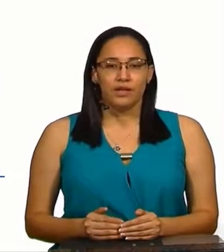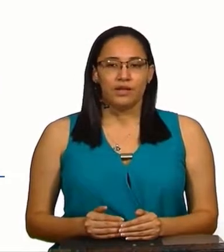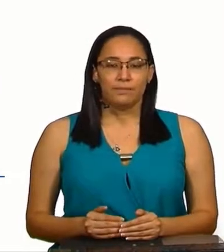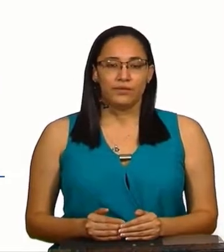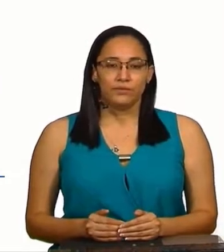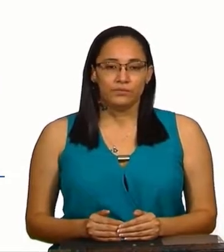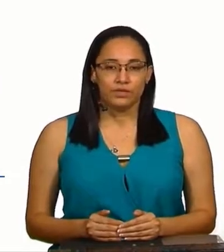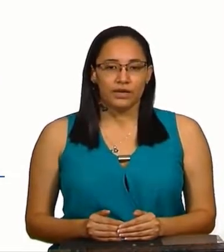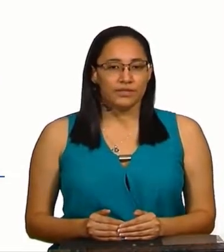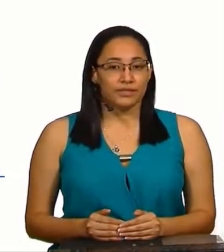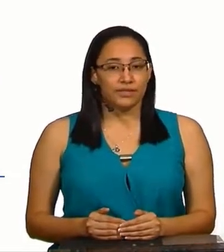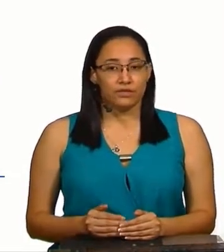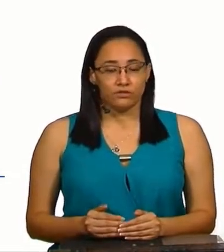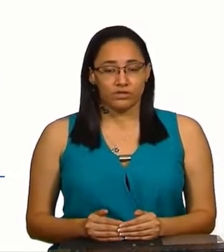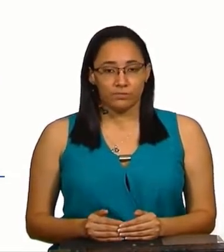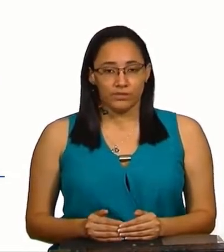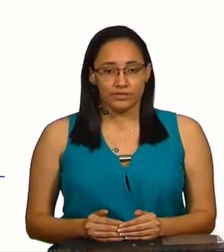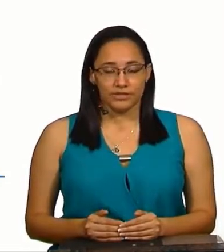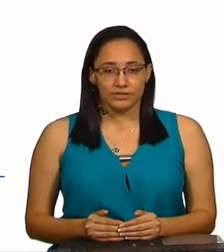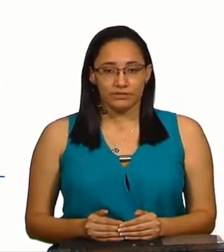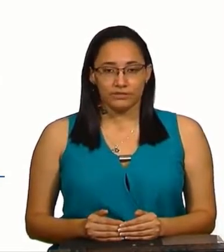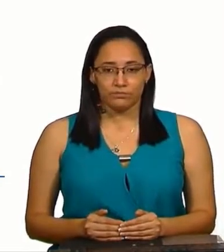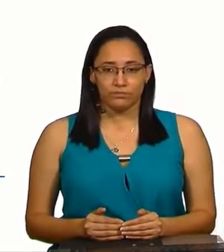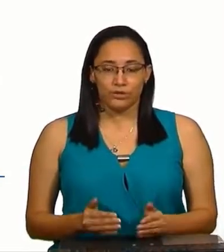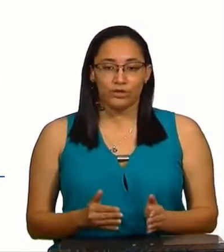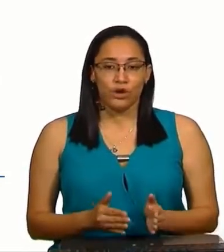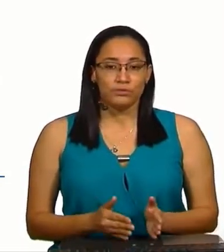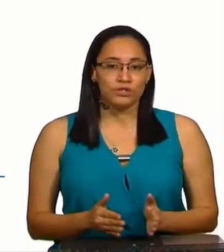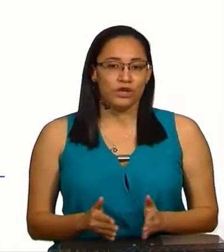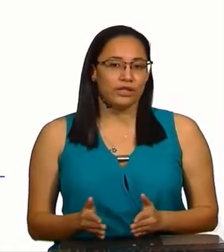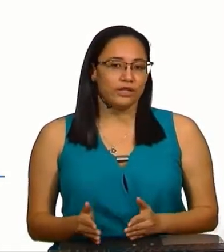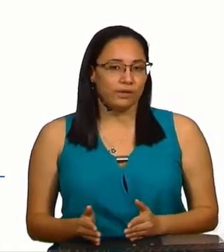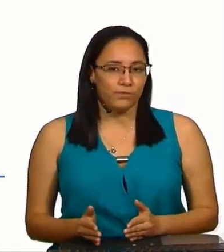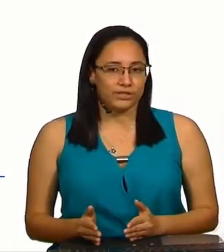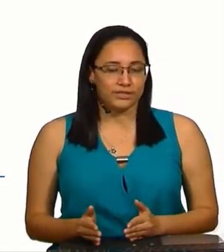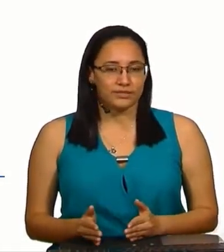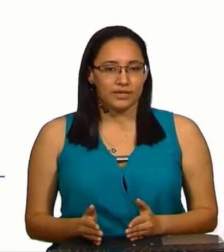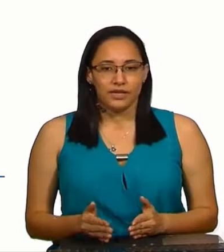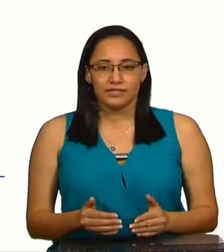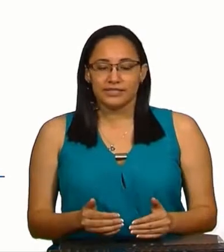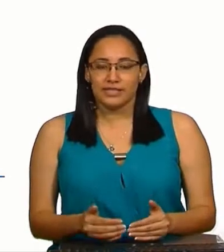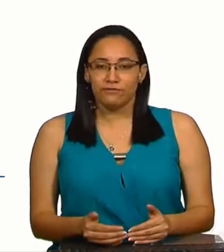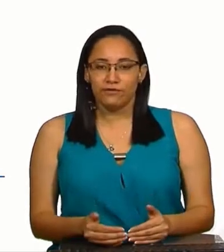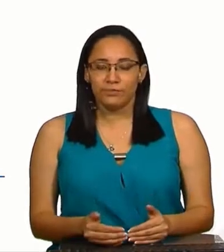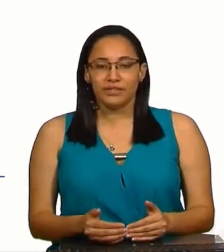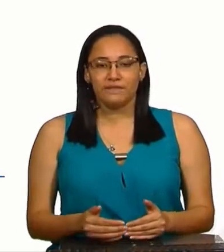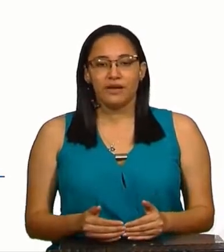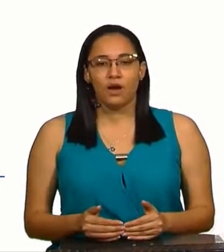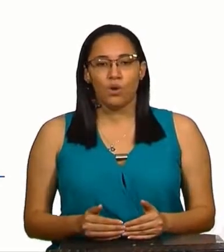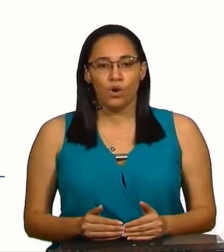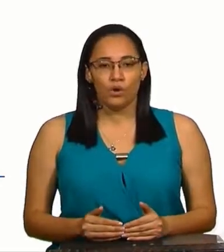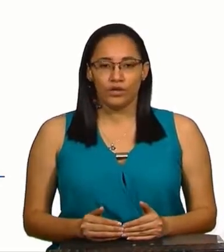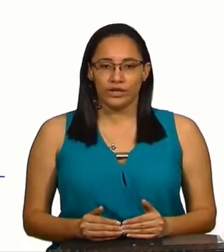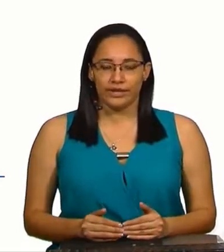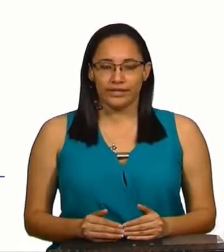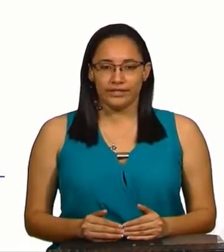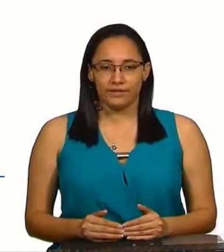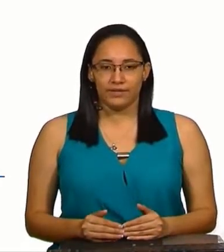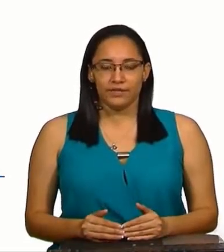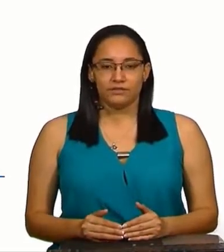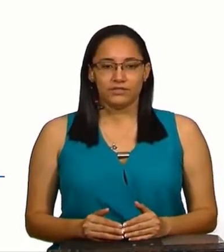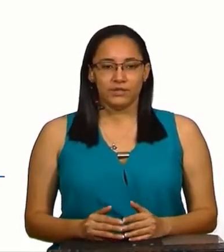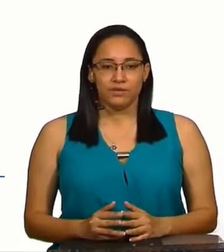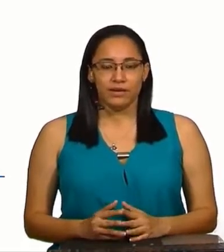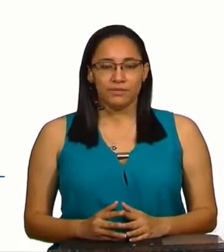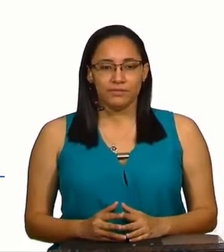Siempre la pregunta va a tener dos respuestas. Bueno, dos opciones de respuestas, ya sea afirmativa o